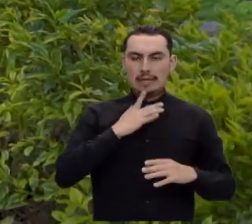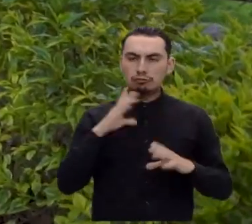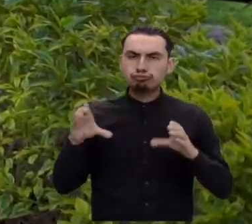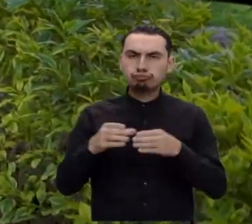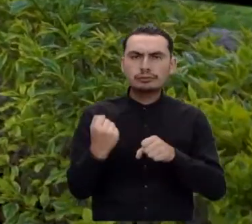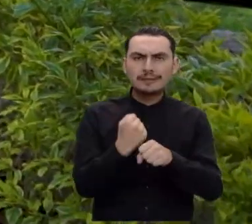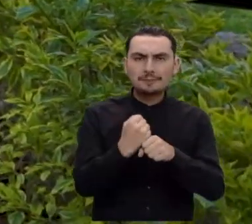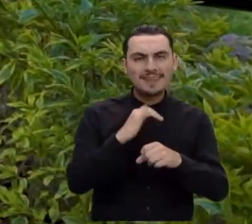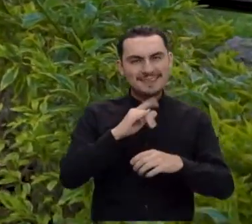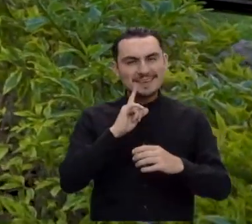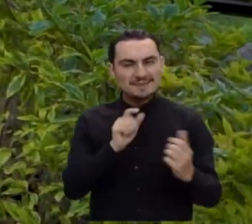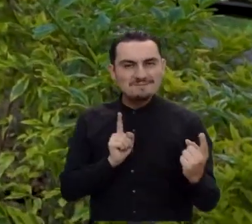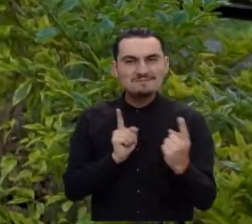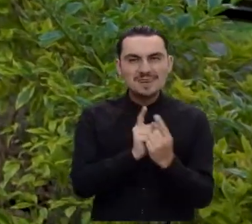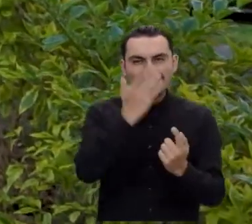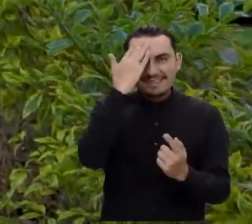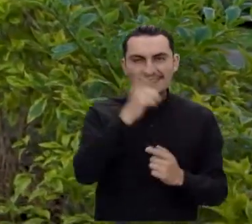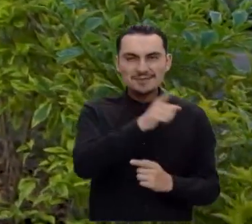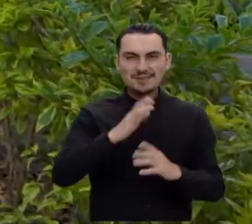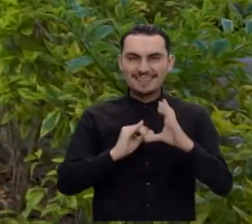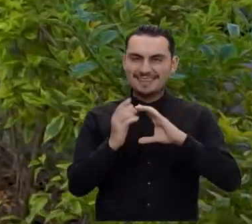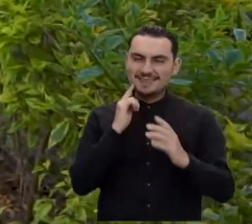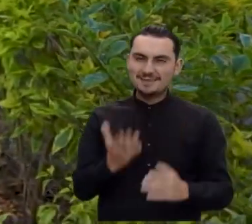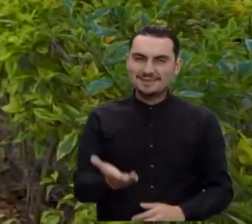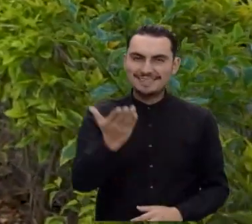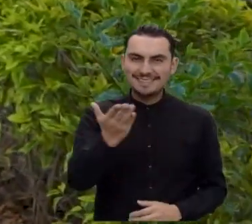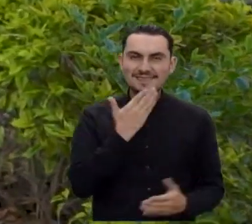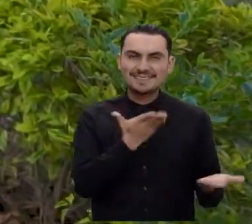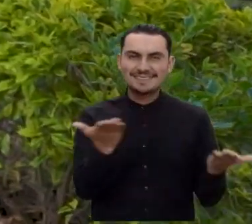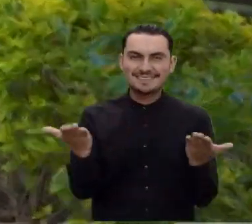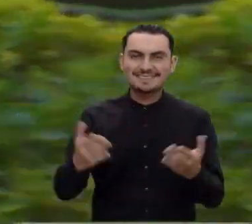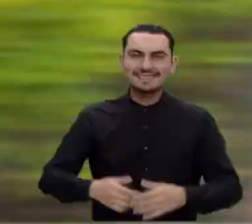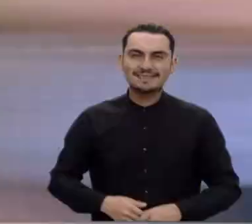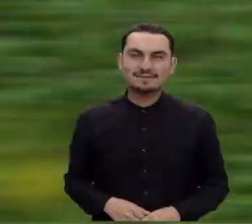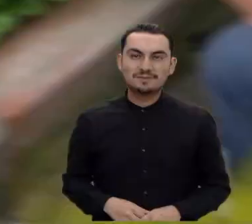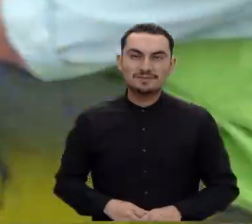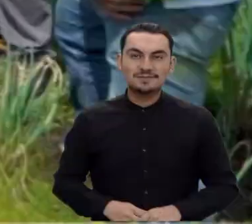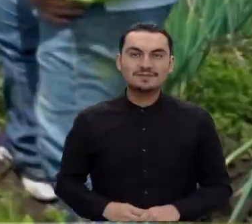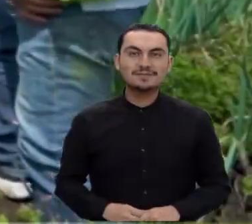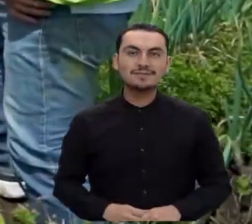sector. El ICA más cerca del campo e ICA Comunica más cerca de ustedes. Bienvenidos.